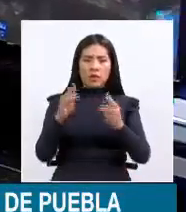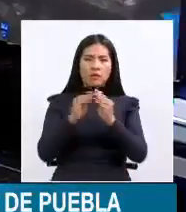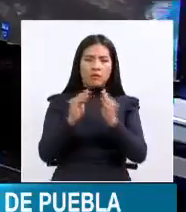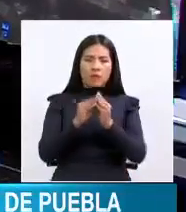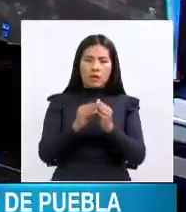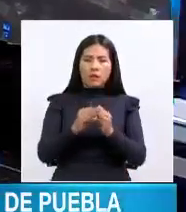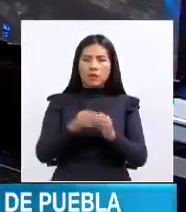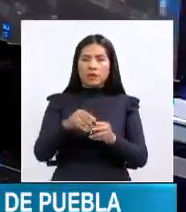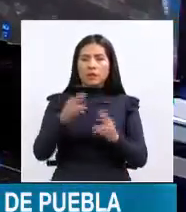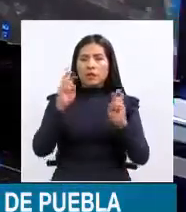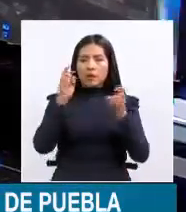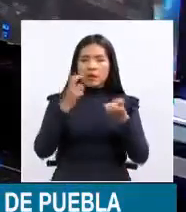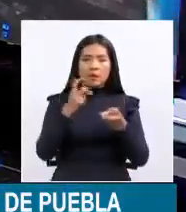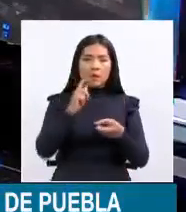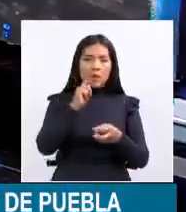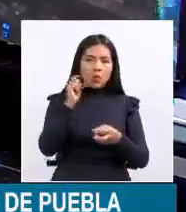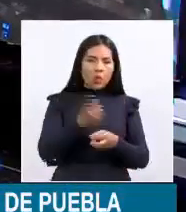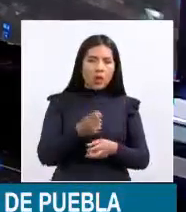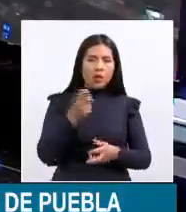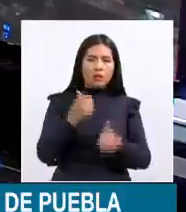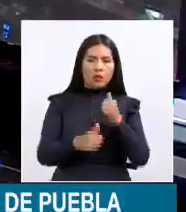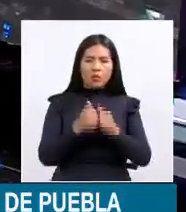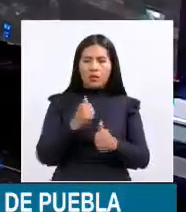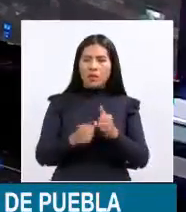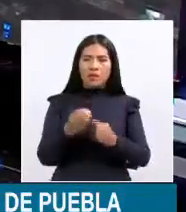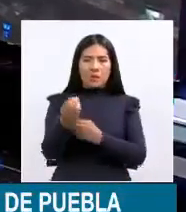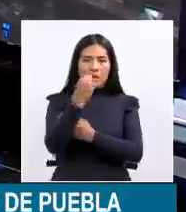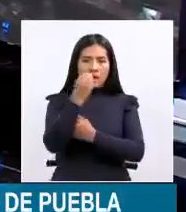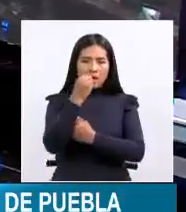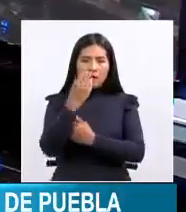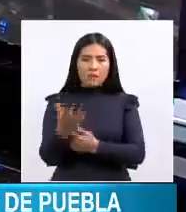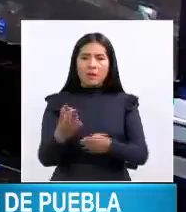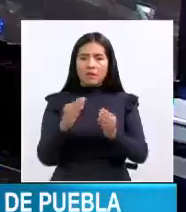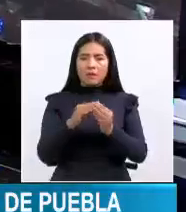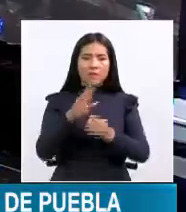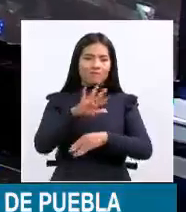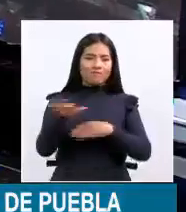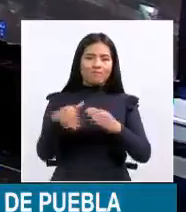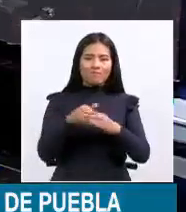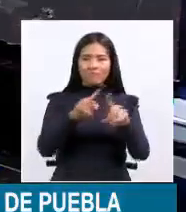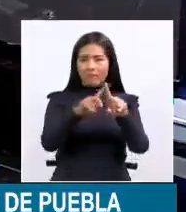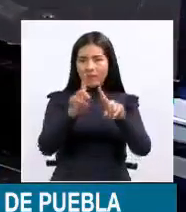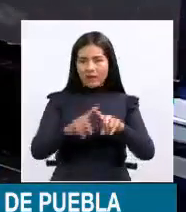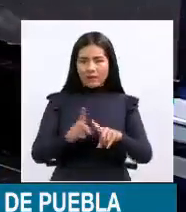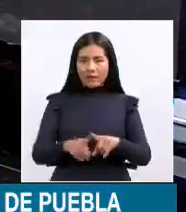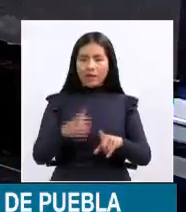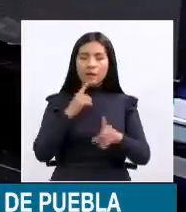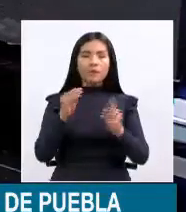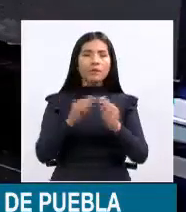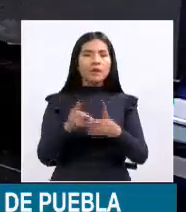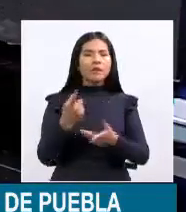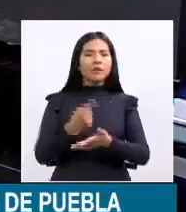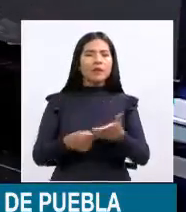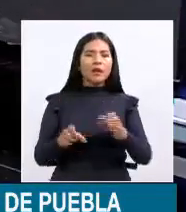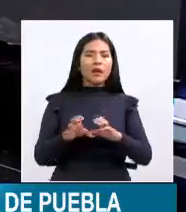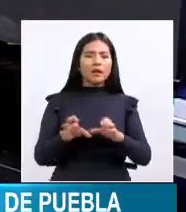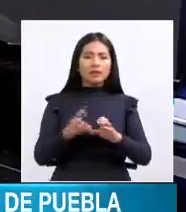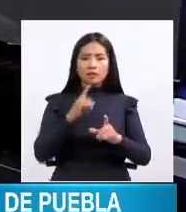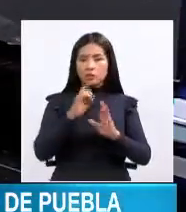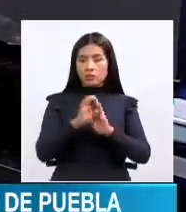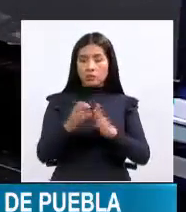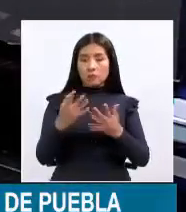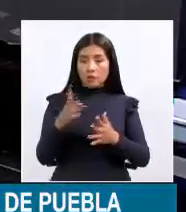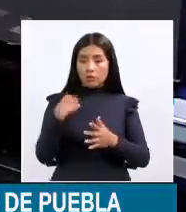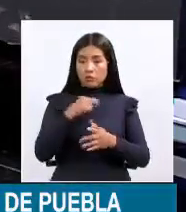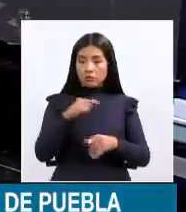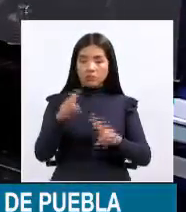crisis alimentaria, es decir, cómo podemos ayudarnos, qué mecanismos vamos a generar, incluso aunque no coincidamos en términos